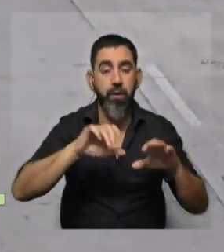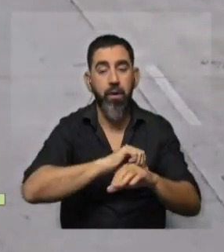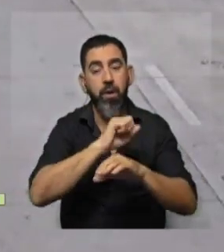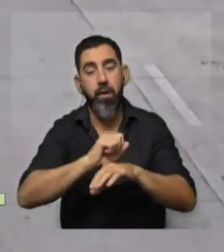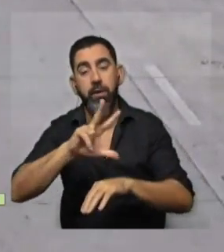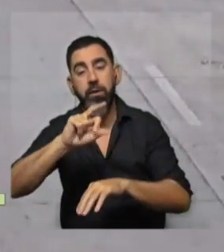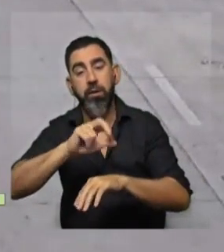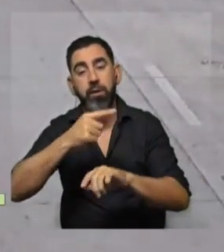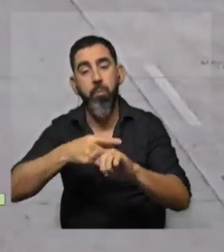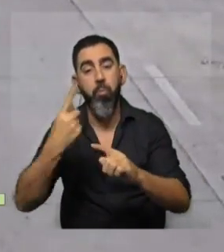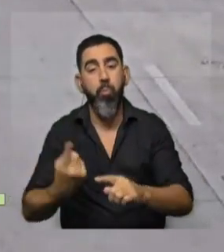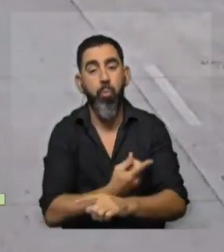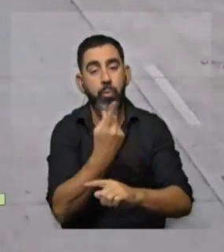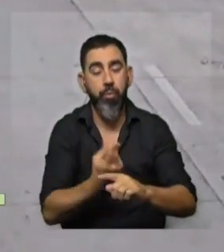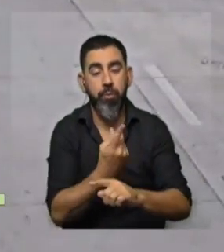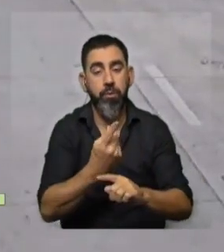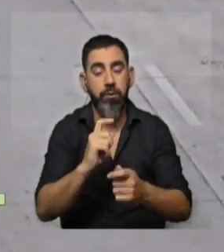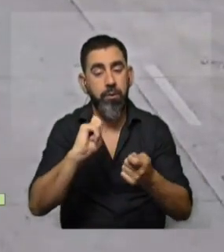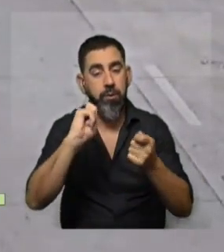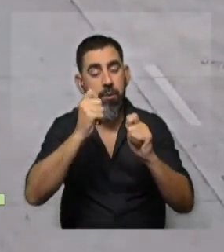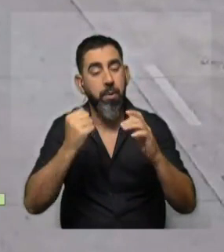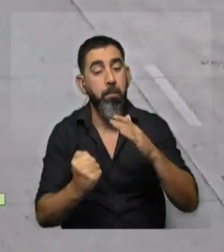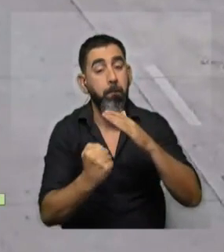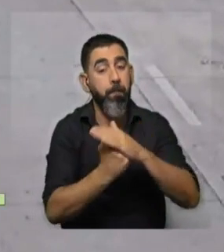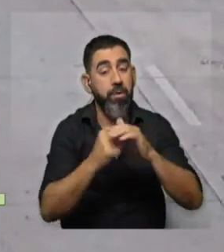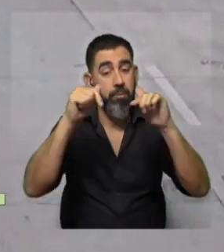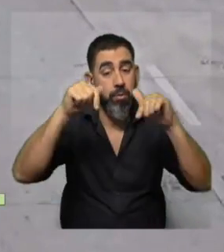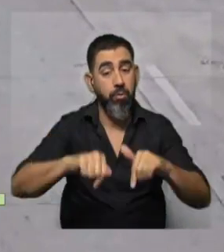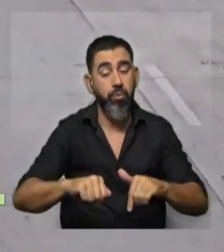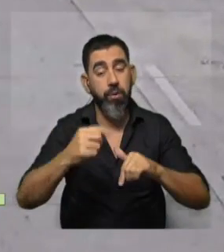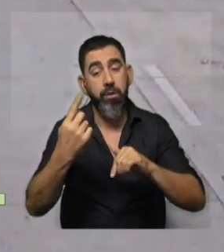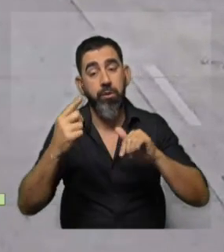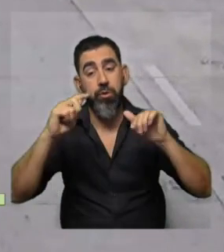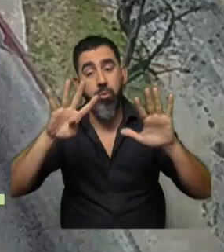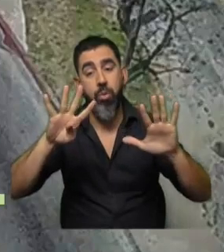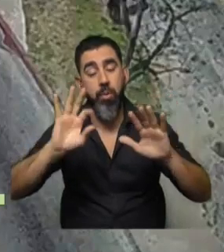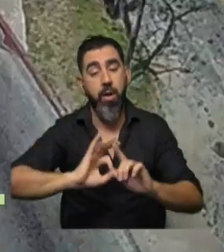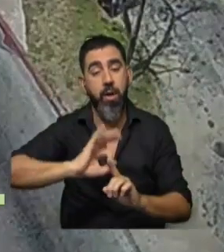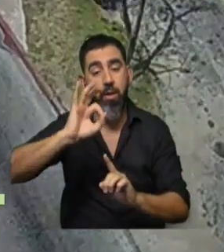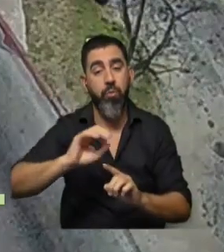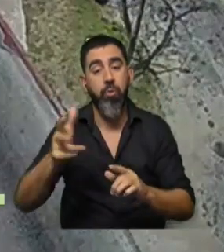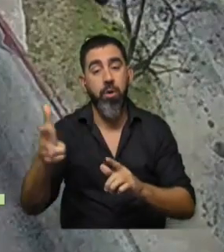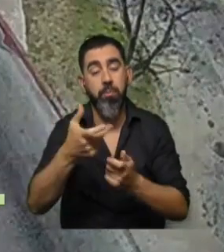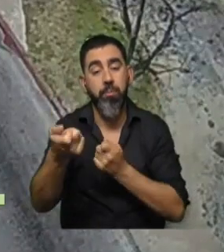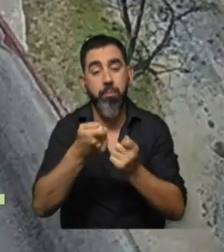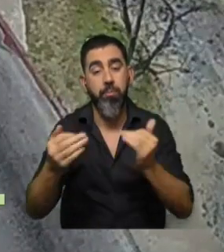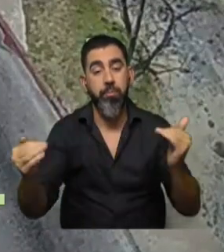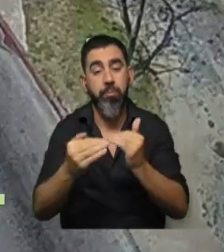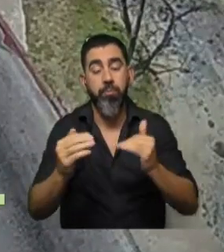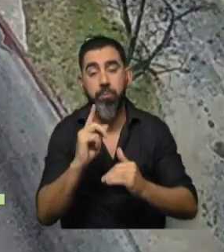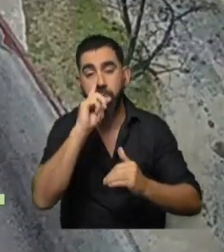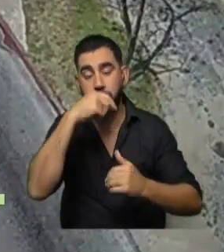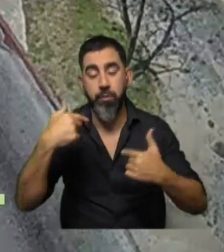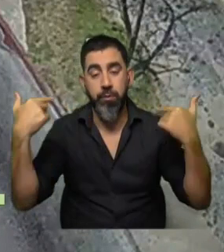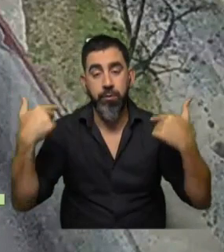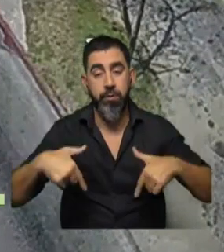30 kilómetros por hora con periodos variables y una máxima anunciada de 19 grados estamos viendo algunas de las cámaras del centro de gestión